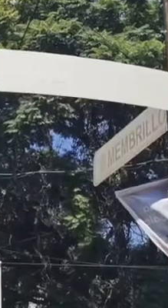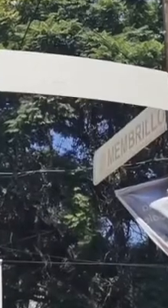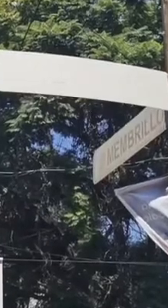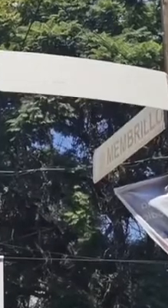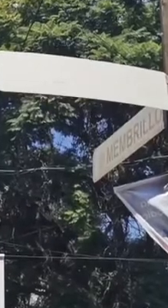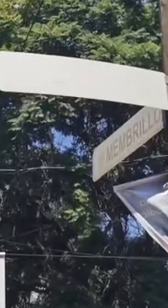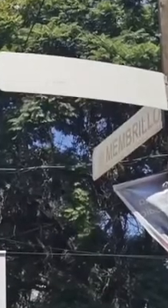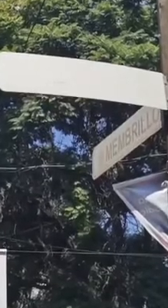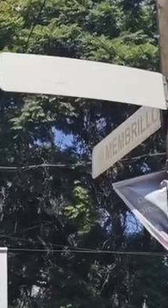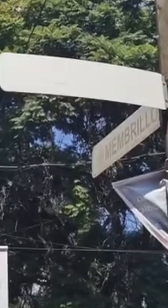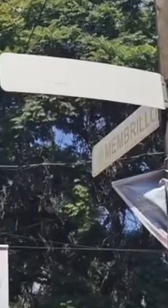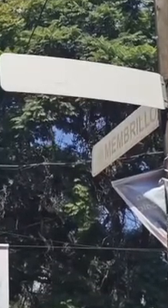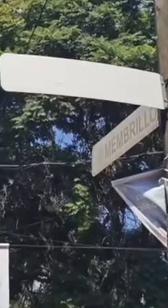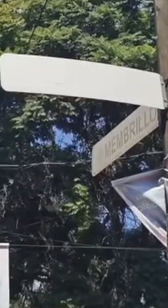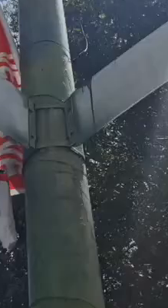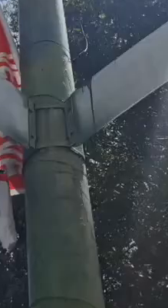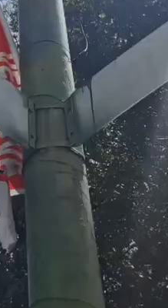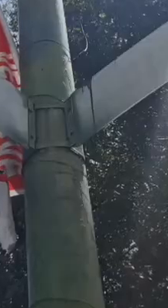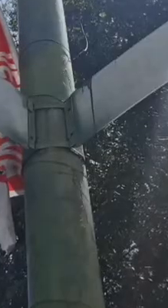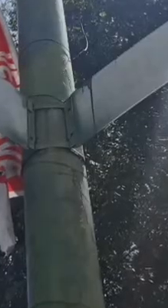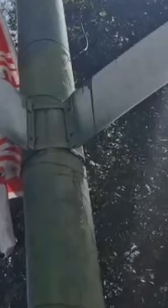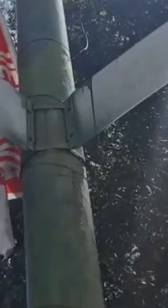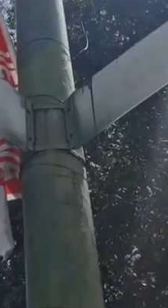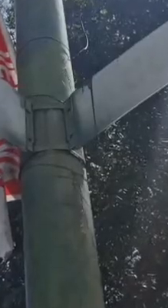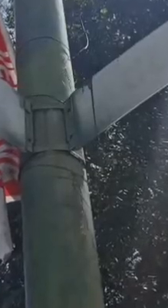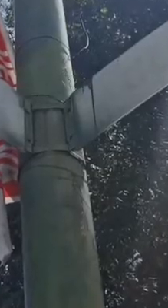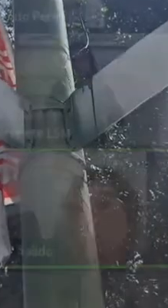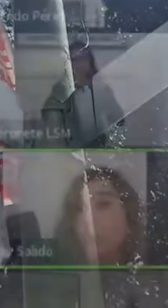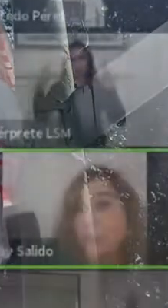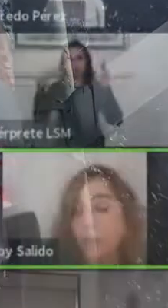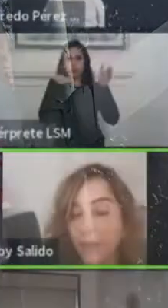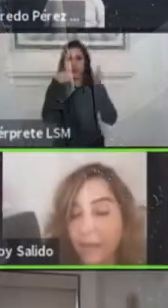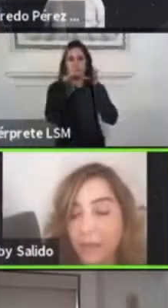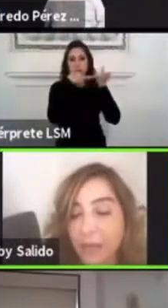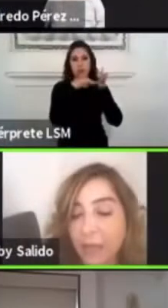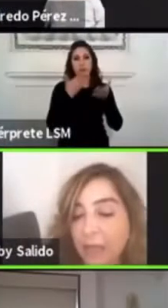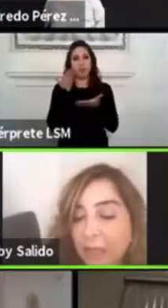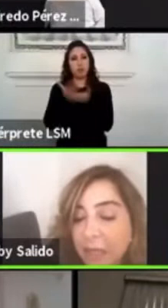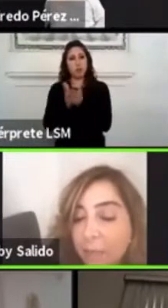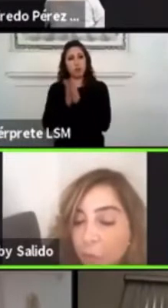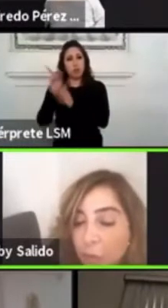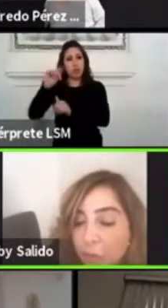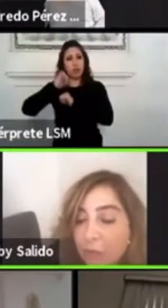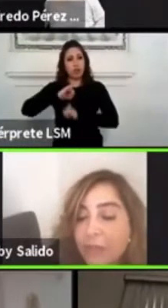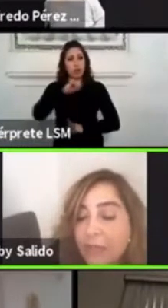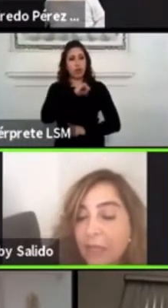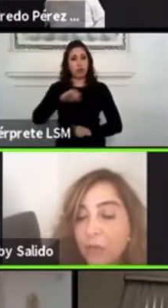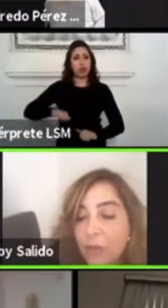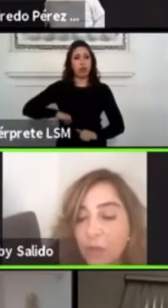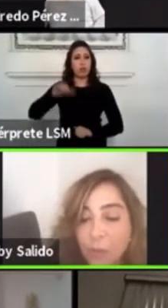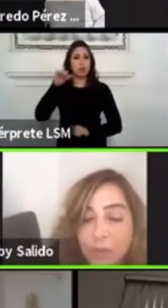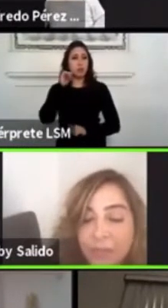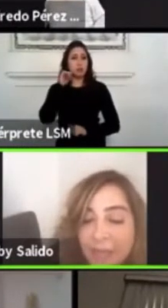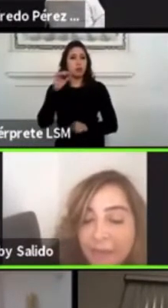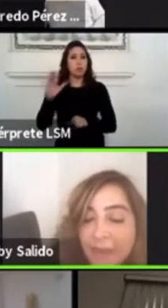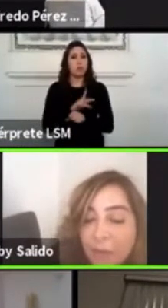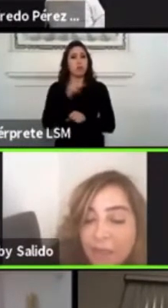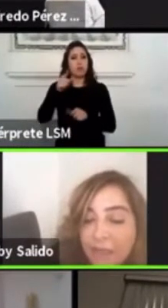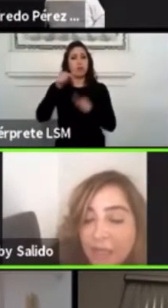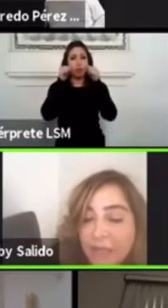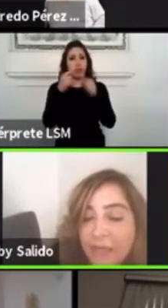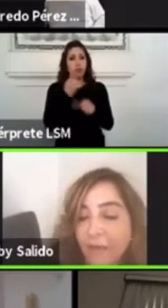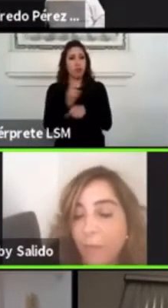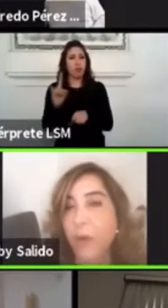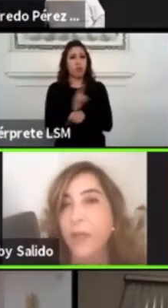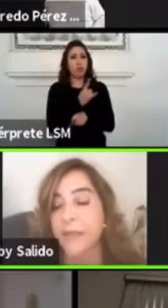colocar mantas exigiendo a las autoridades mayor seguridad, ya que muchos de los asaltos y robos se han dado en